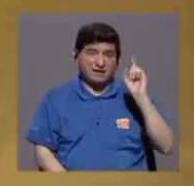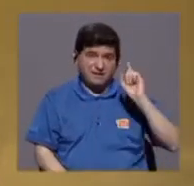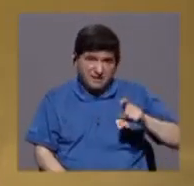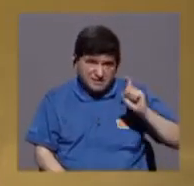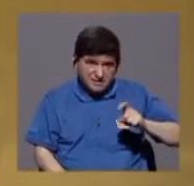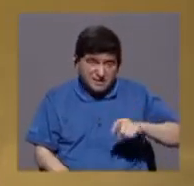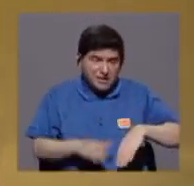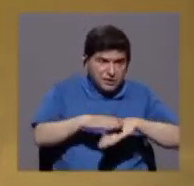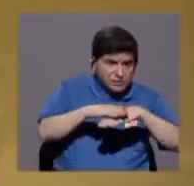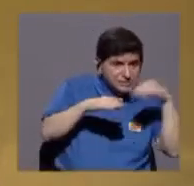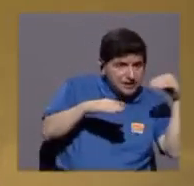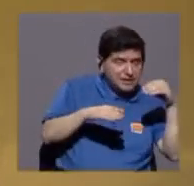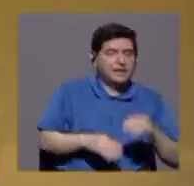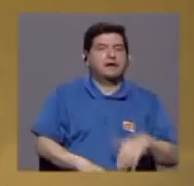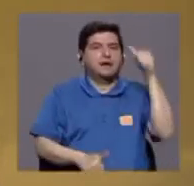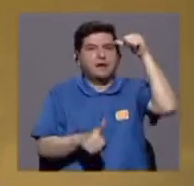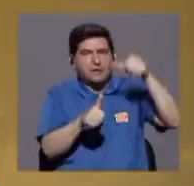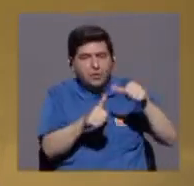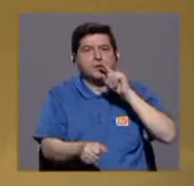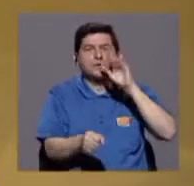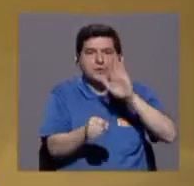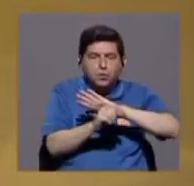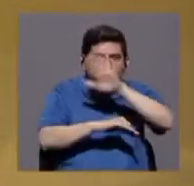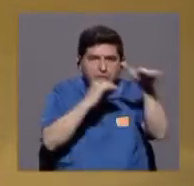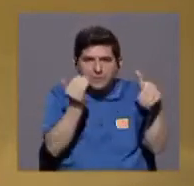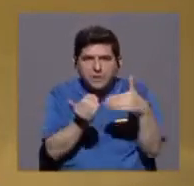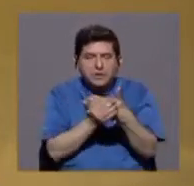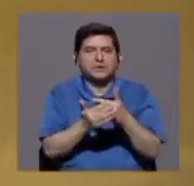pues tomen todas las medidas.